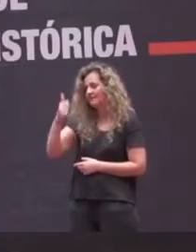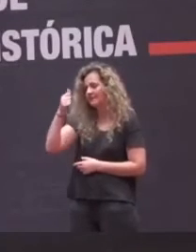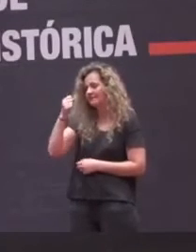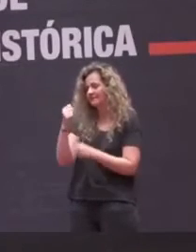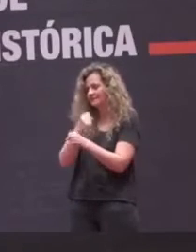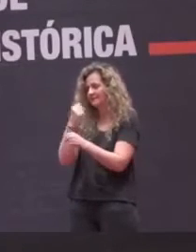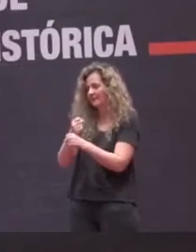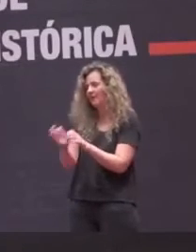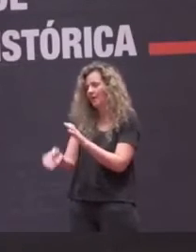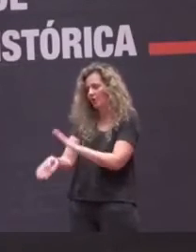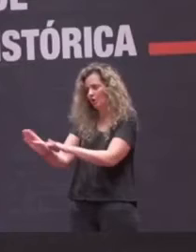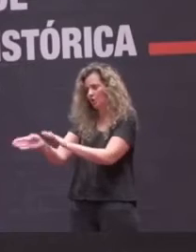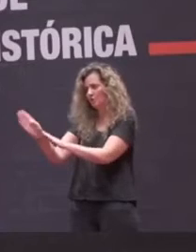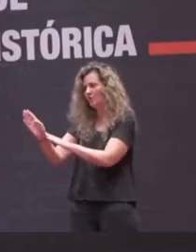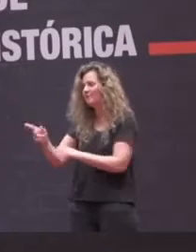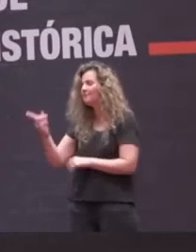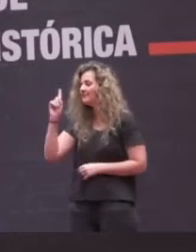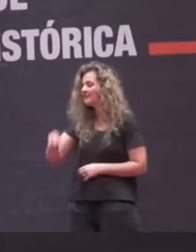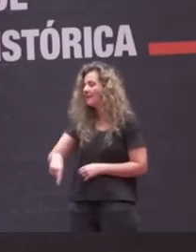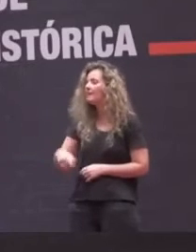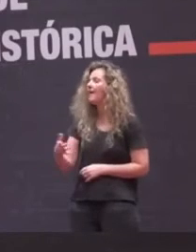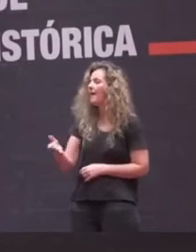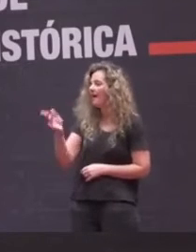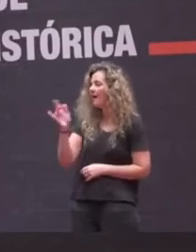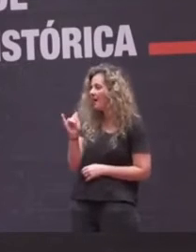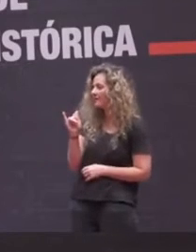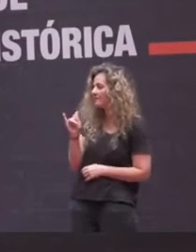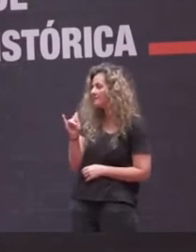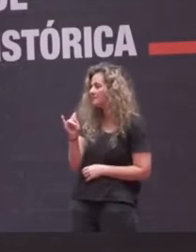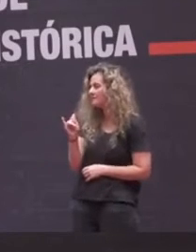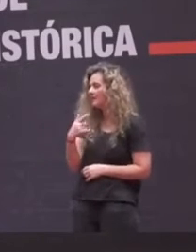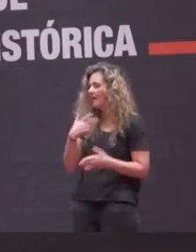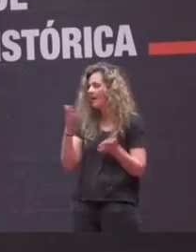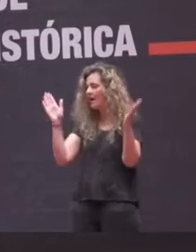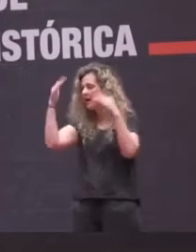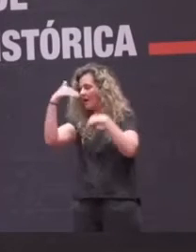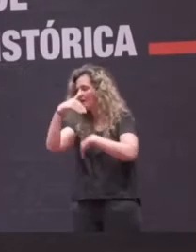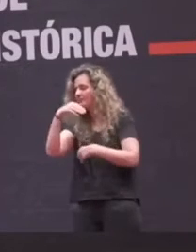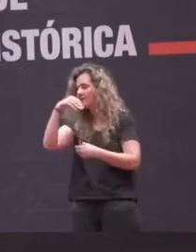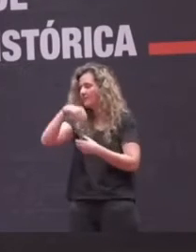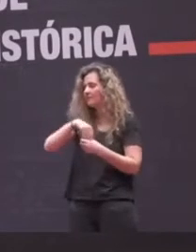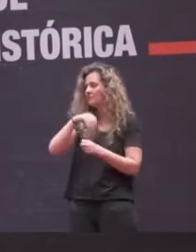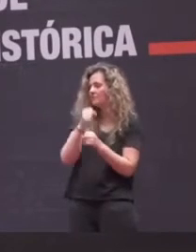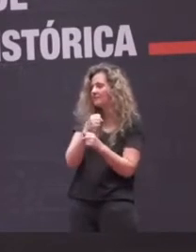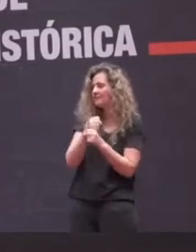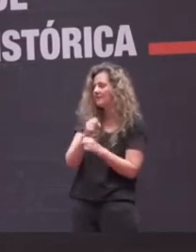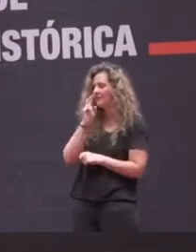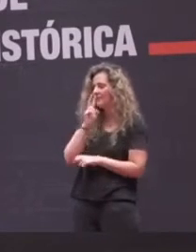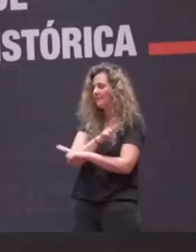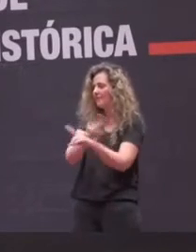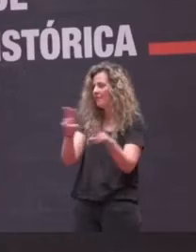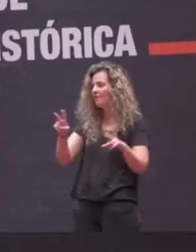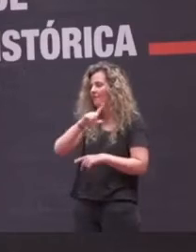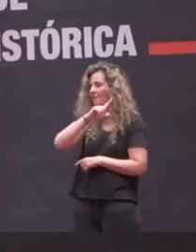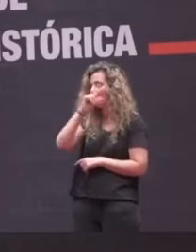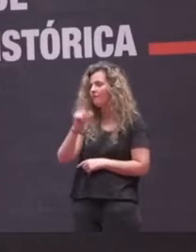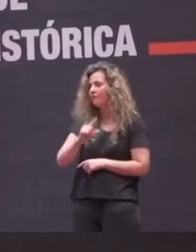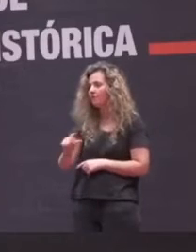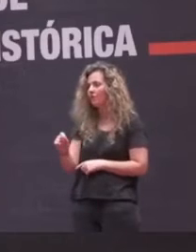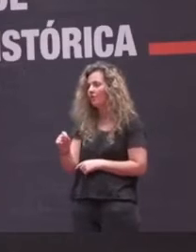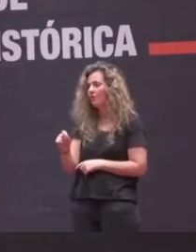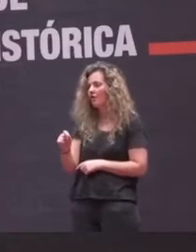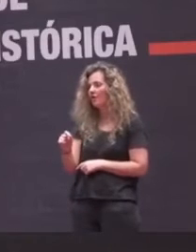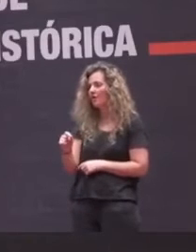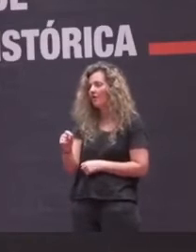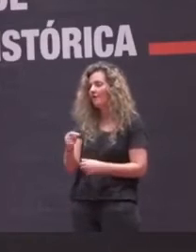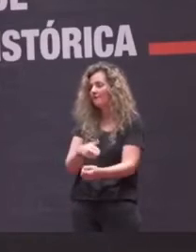en que continuar. Pero tamén hai, e temos que seguir, por suposto, atentas no traballo, tamén vemos que a Fundación Francisco Franco